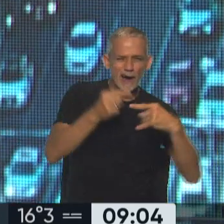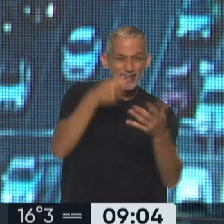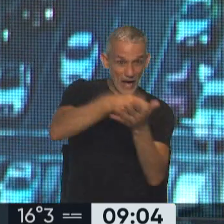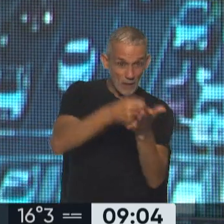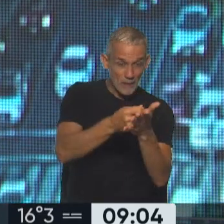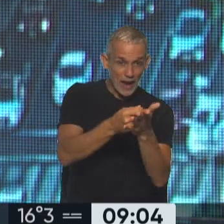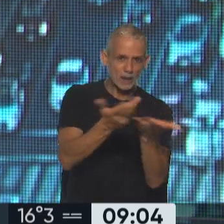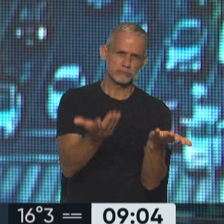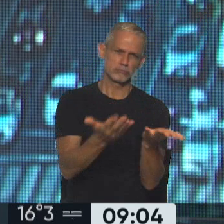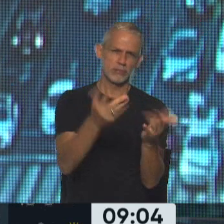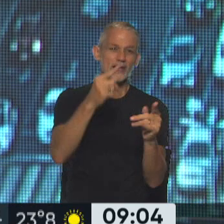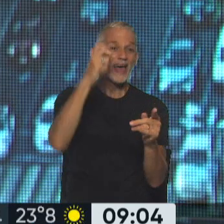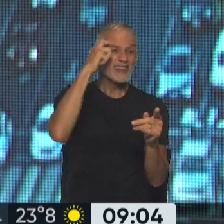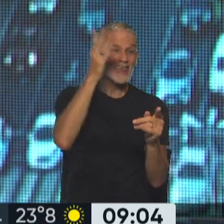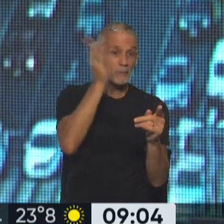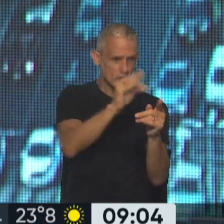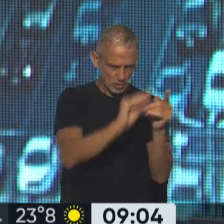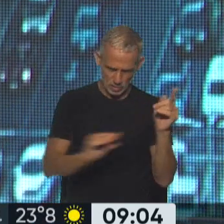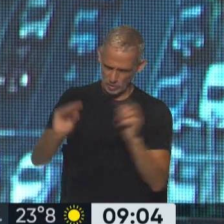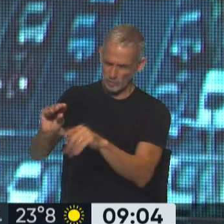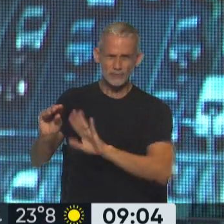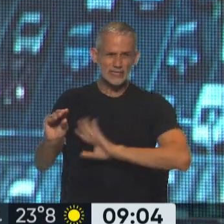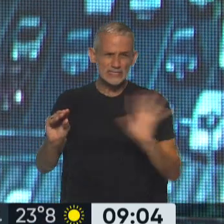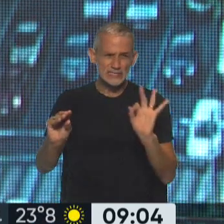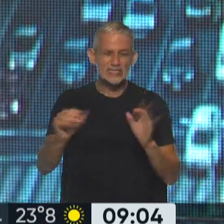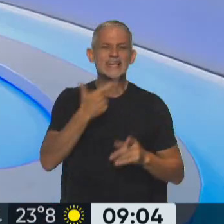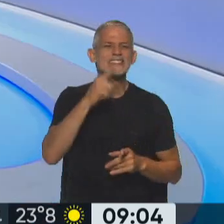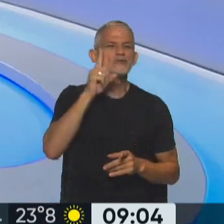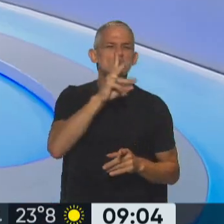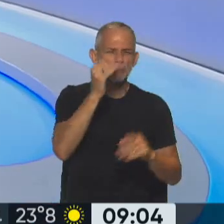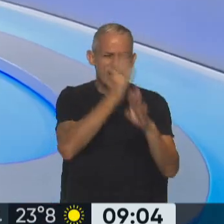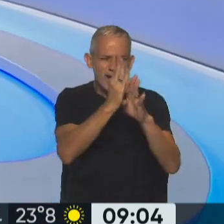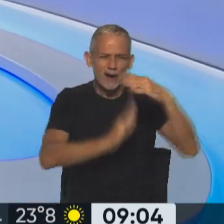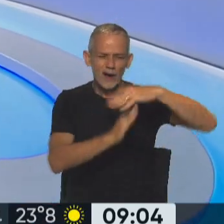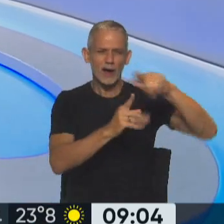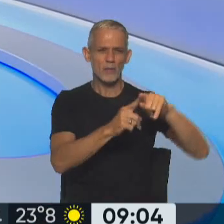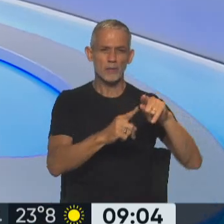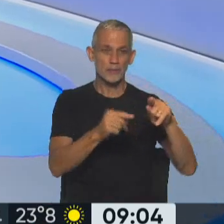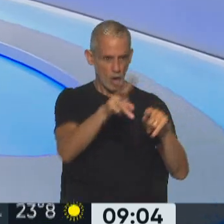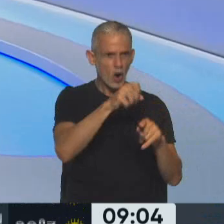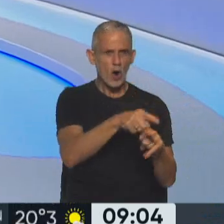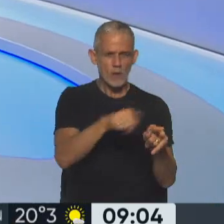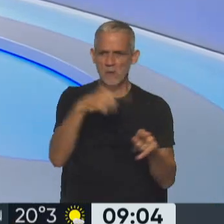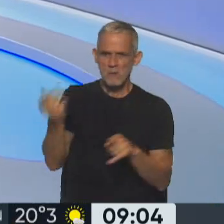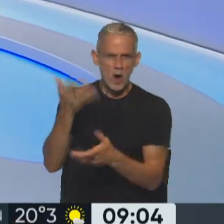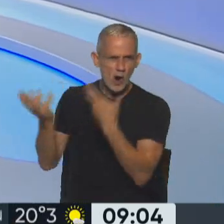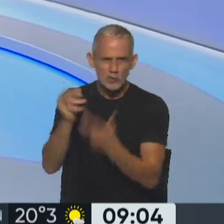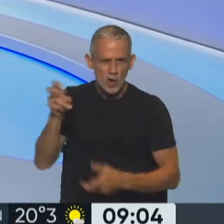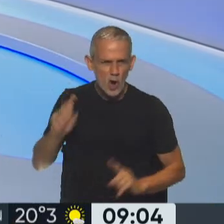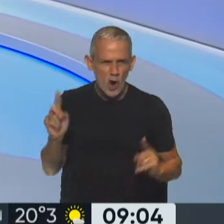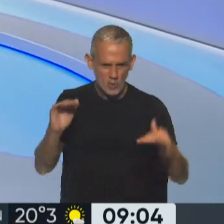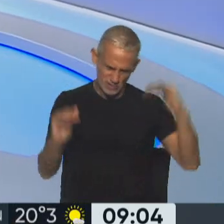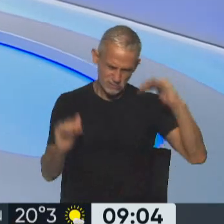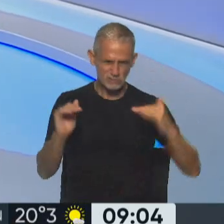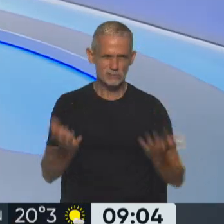servicios de inteligencia, un 10%. O sea, Estiuso cobraba y las cocineras no cobran. ¿No? Además,